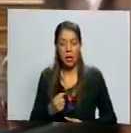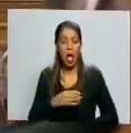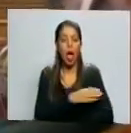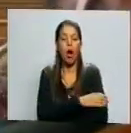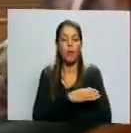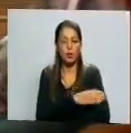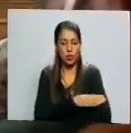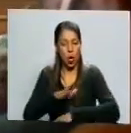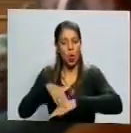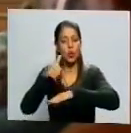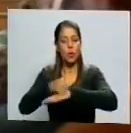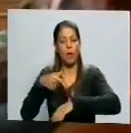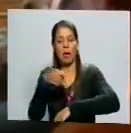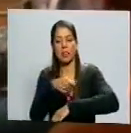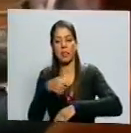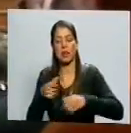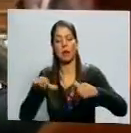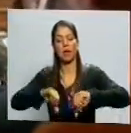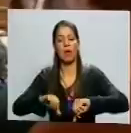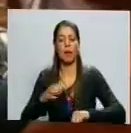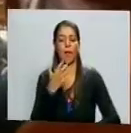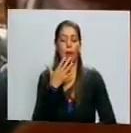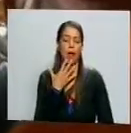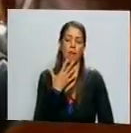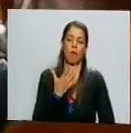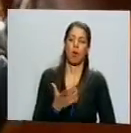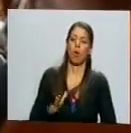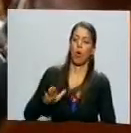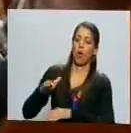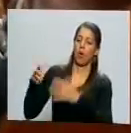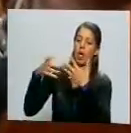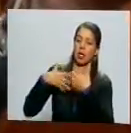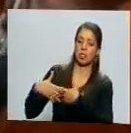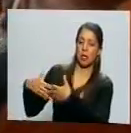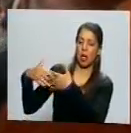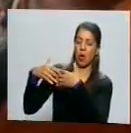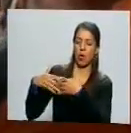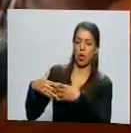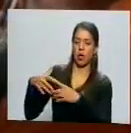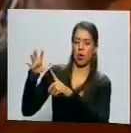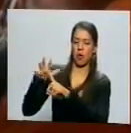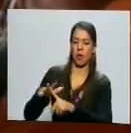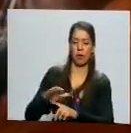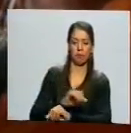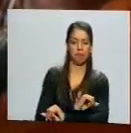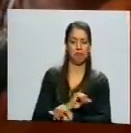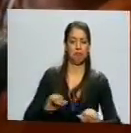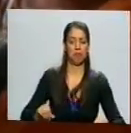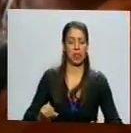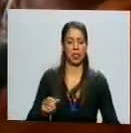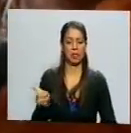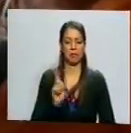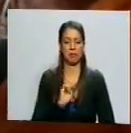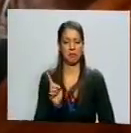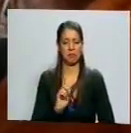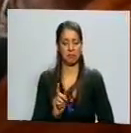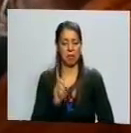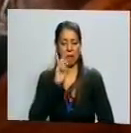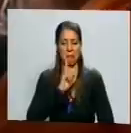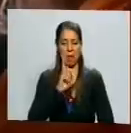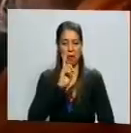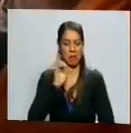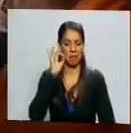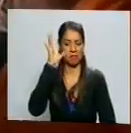económica, entonces banalizan que el imperialismo no existe. Y cada vez que se suscite una